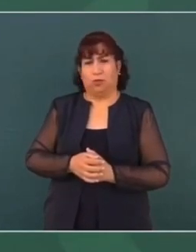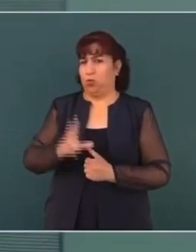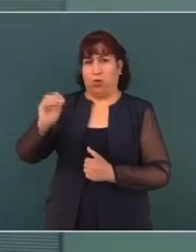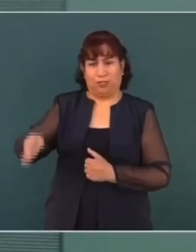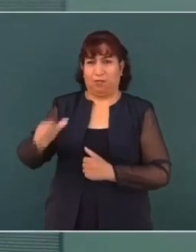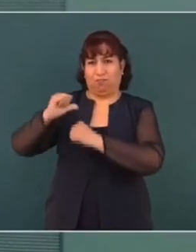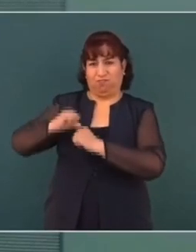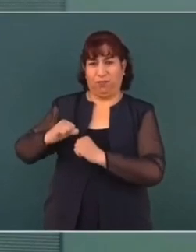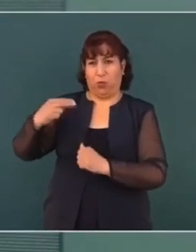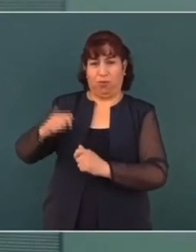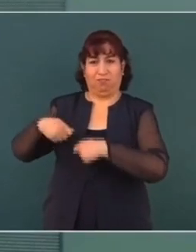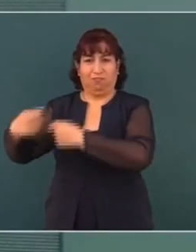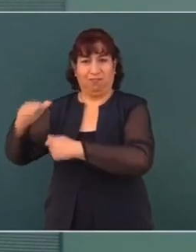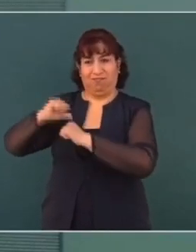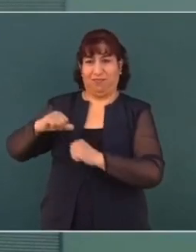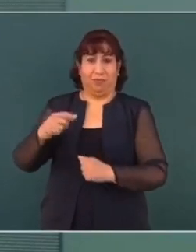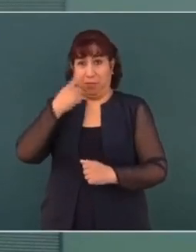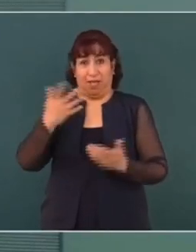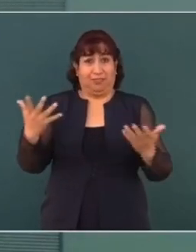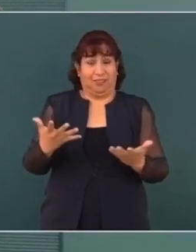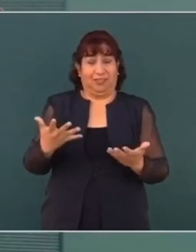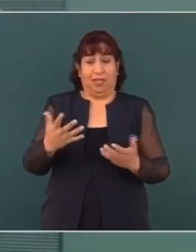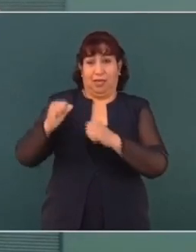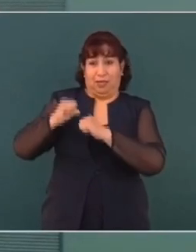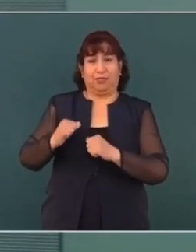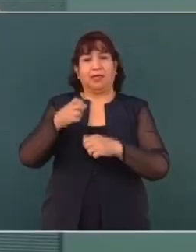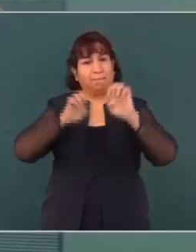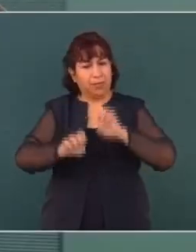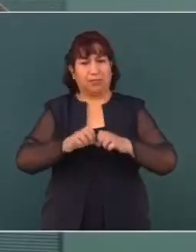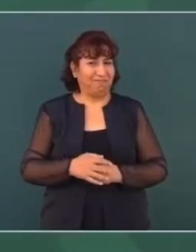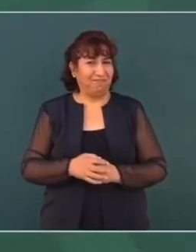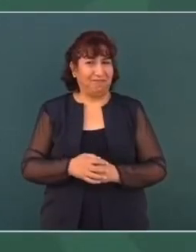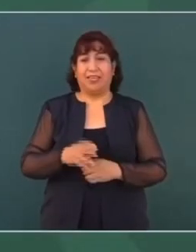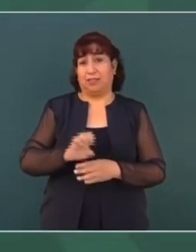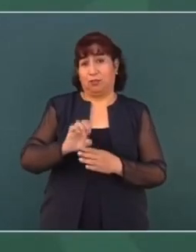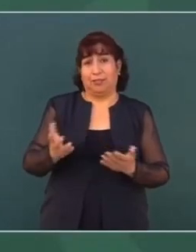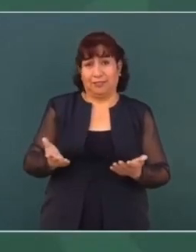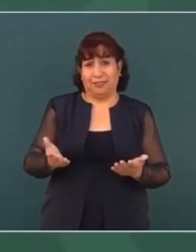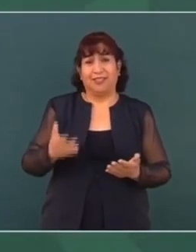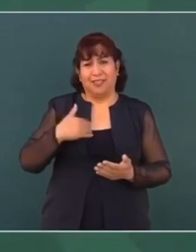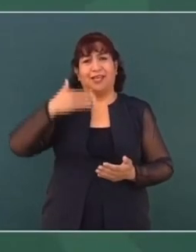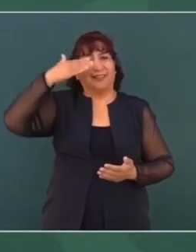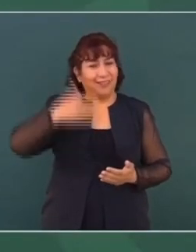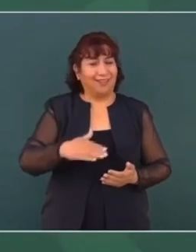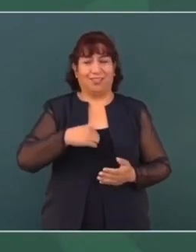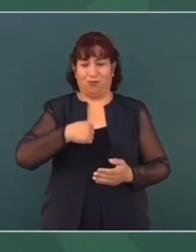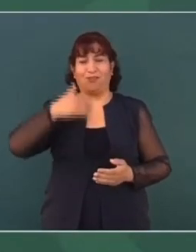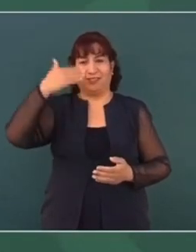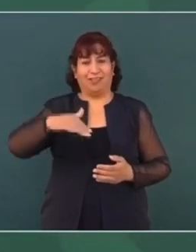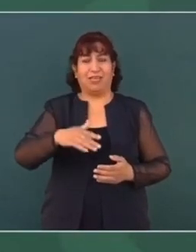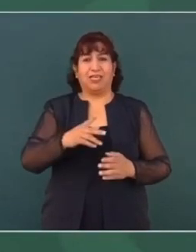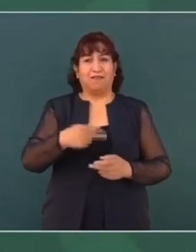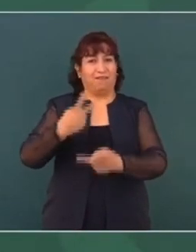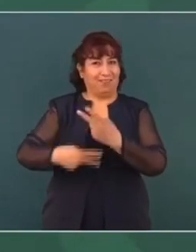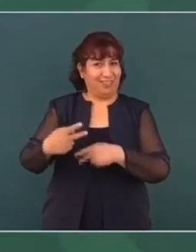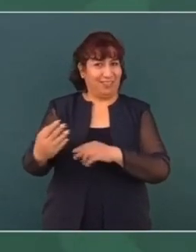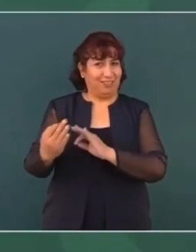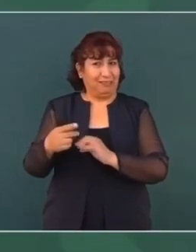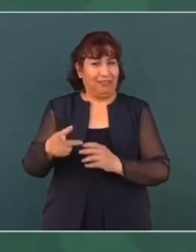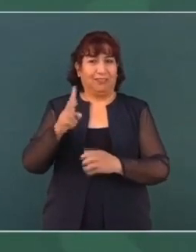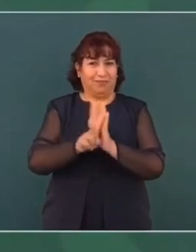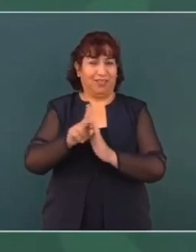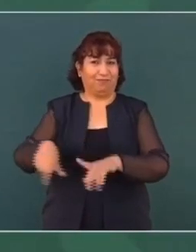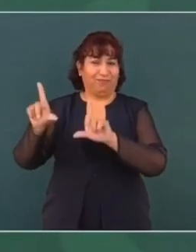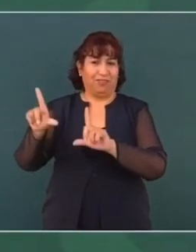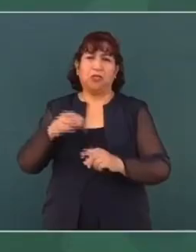aceptara el nombramiento para hacerse cargo de la empresa distribuidora de los medicamentos. Entonces, ya sabía yo que se iba a presentar el